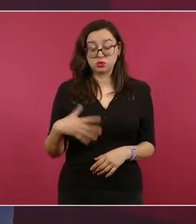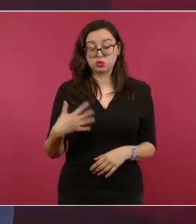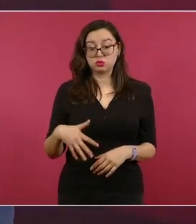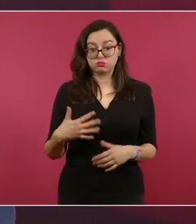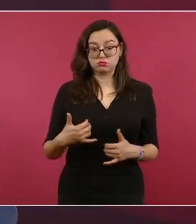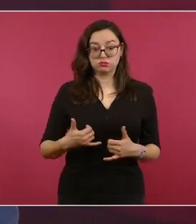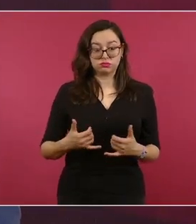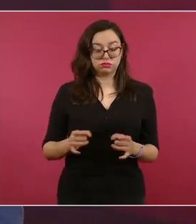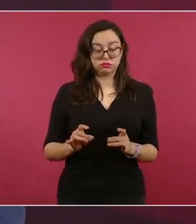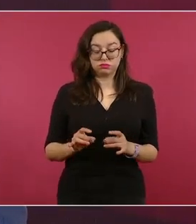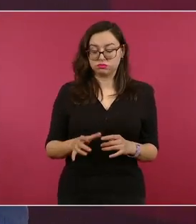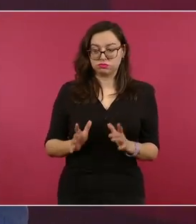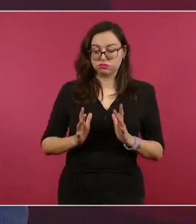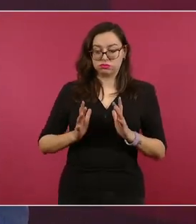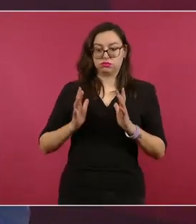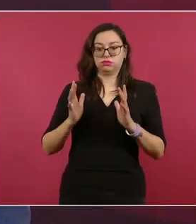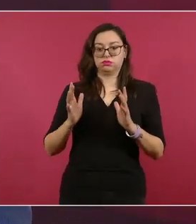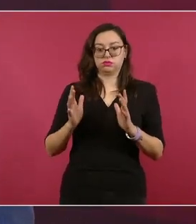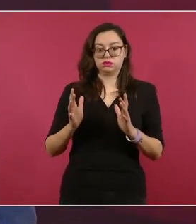es